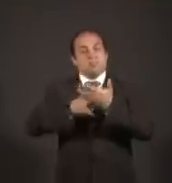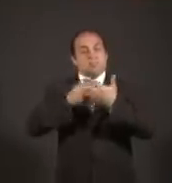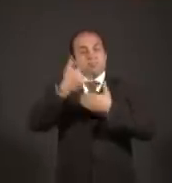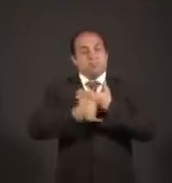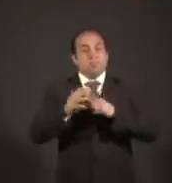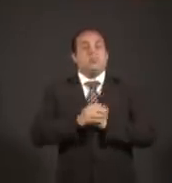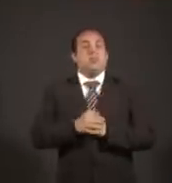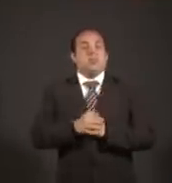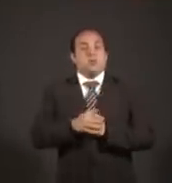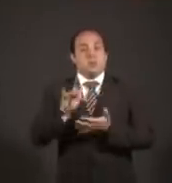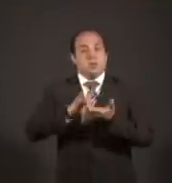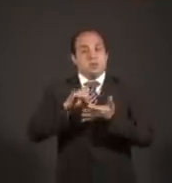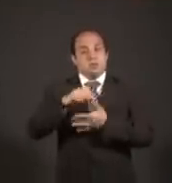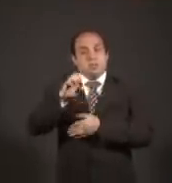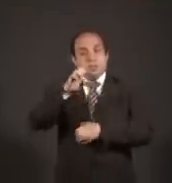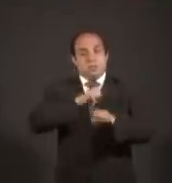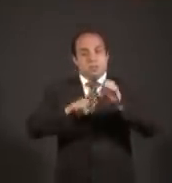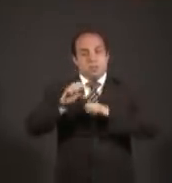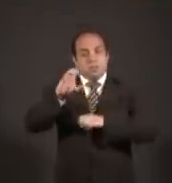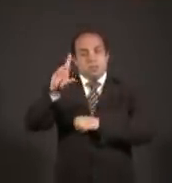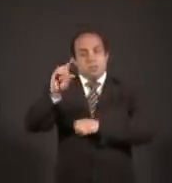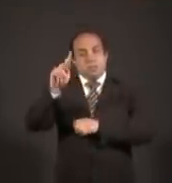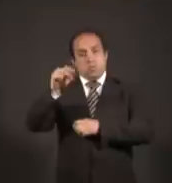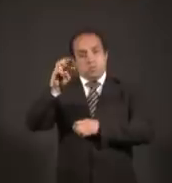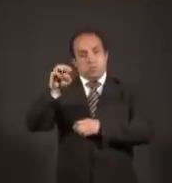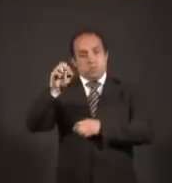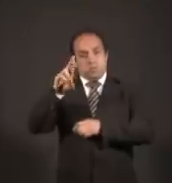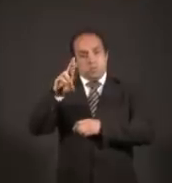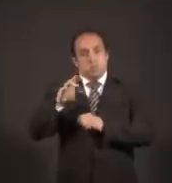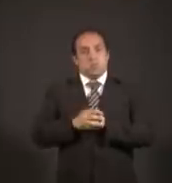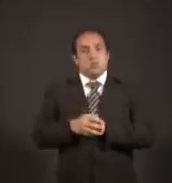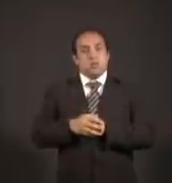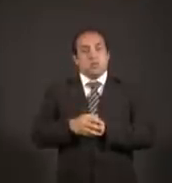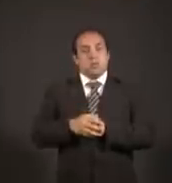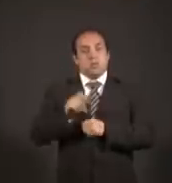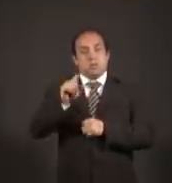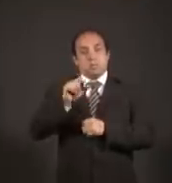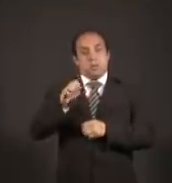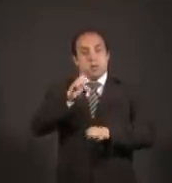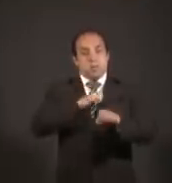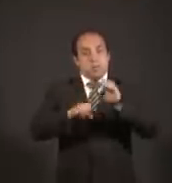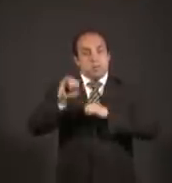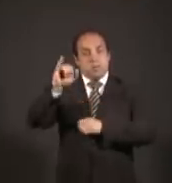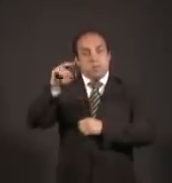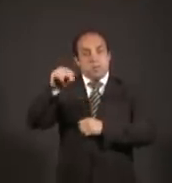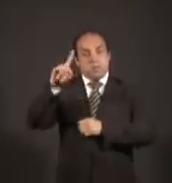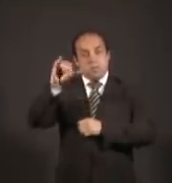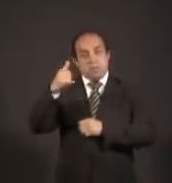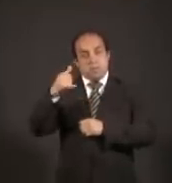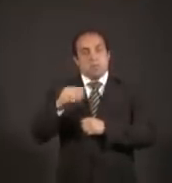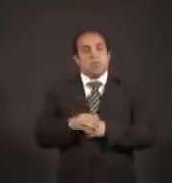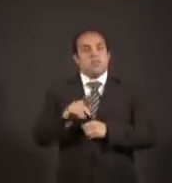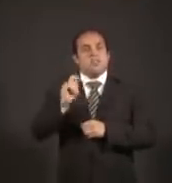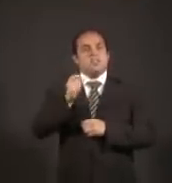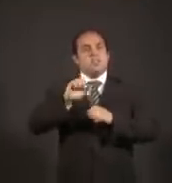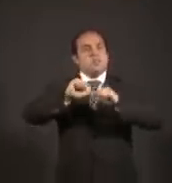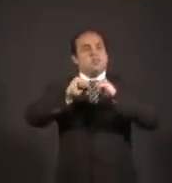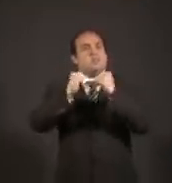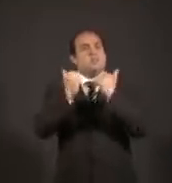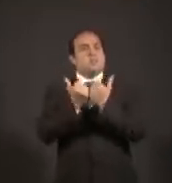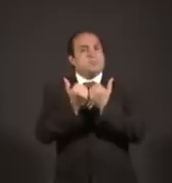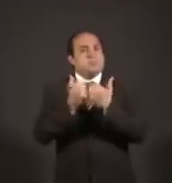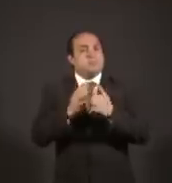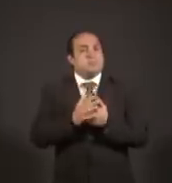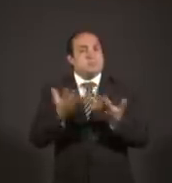empresa Doppelmayr por su presencia, por supuesto a la empresa Indy, que es una asociación que